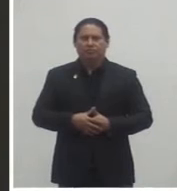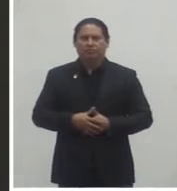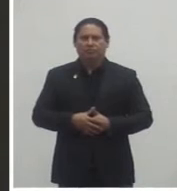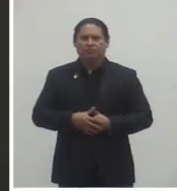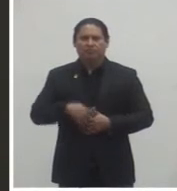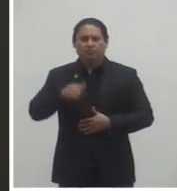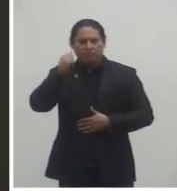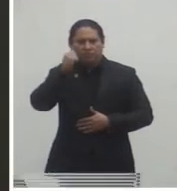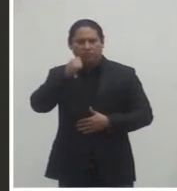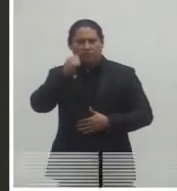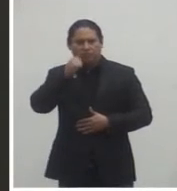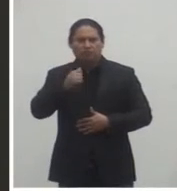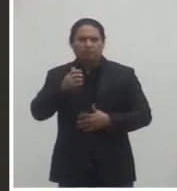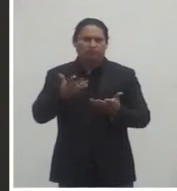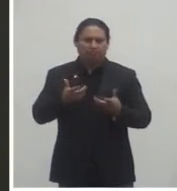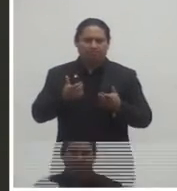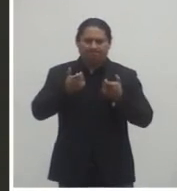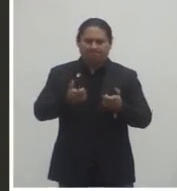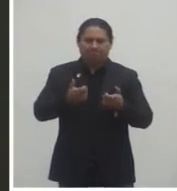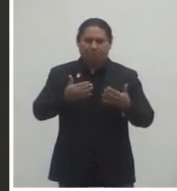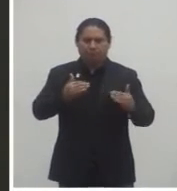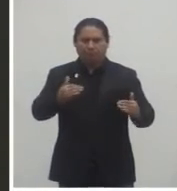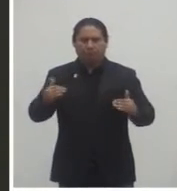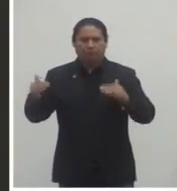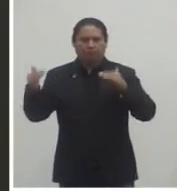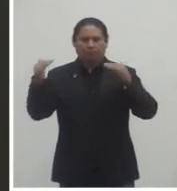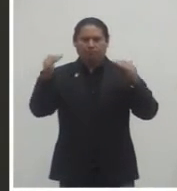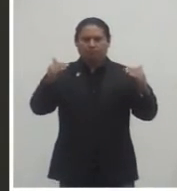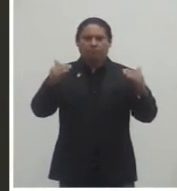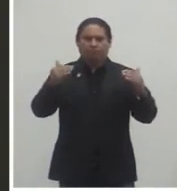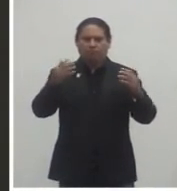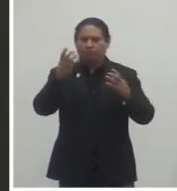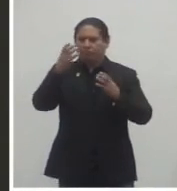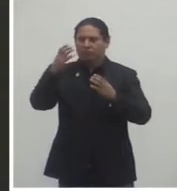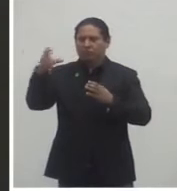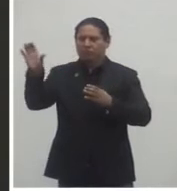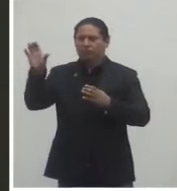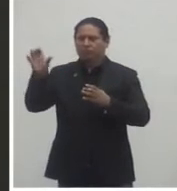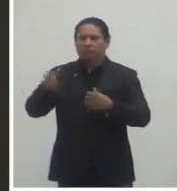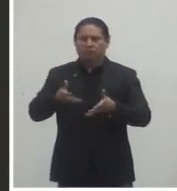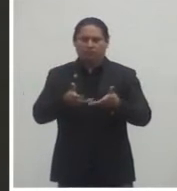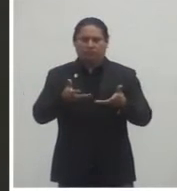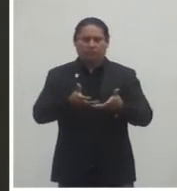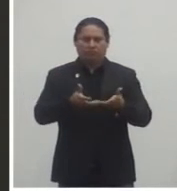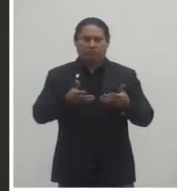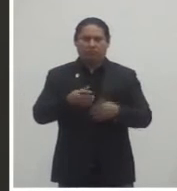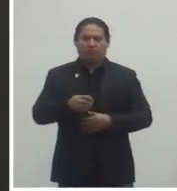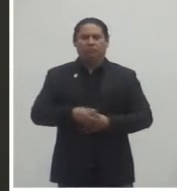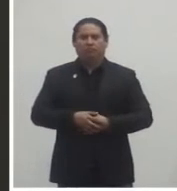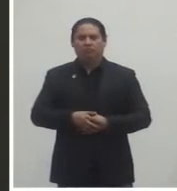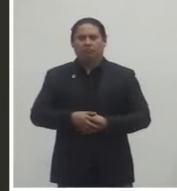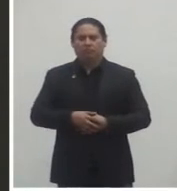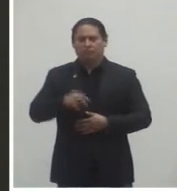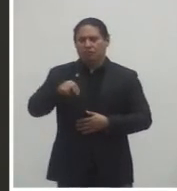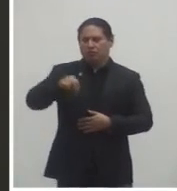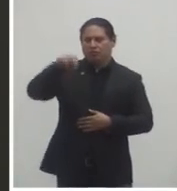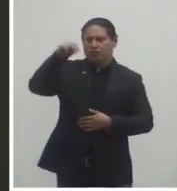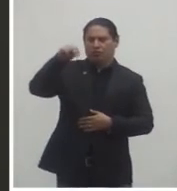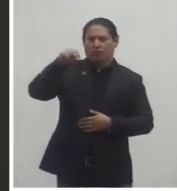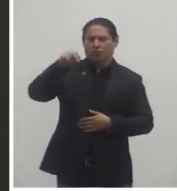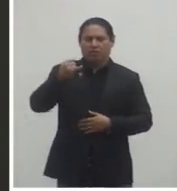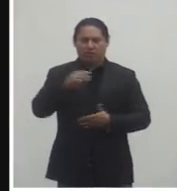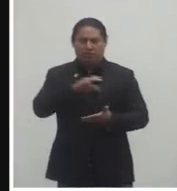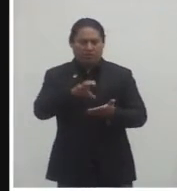fueron inundados con un alto costo para las y los campesinos de la Depresión Central y del norte del